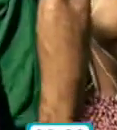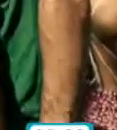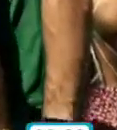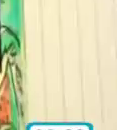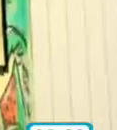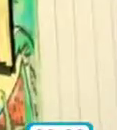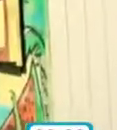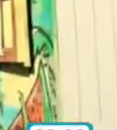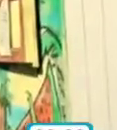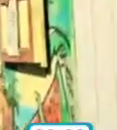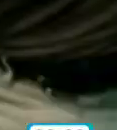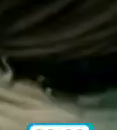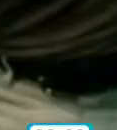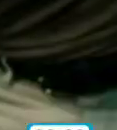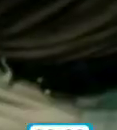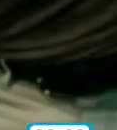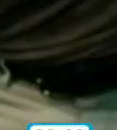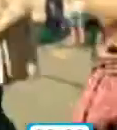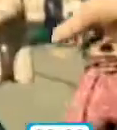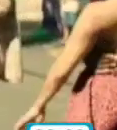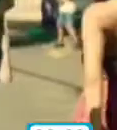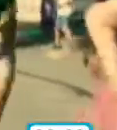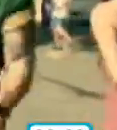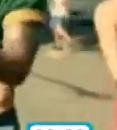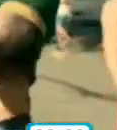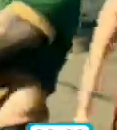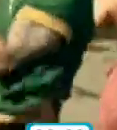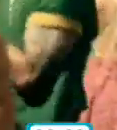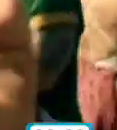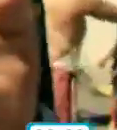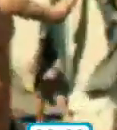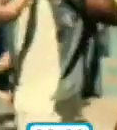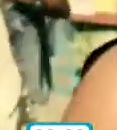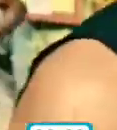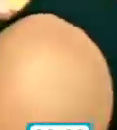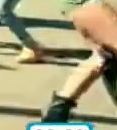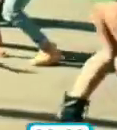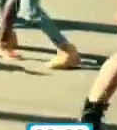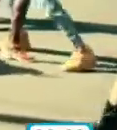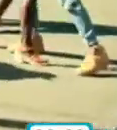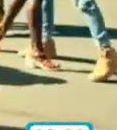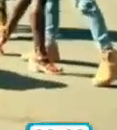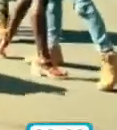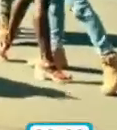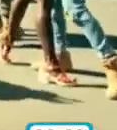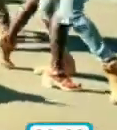van pidiendo más. Esto hay que tomarlo sin ningún apuro.